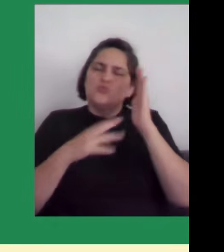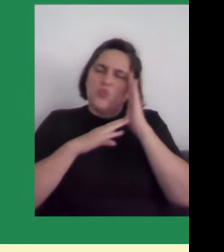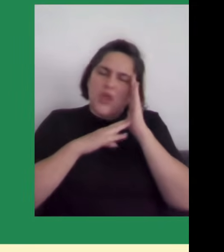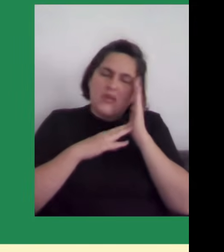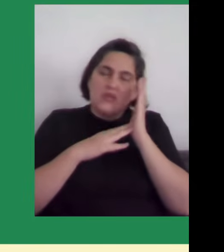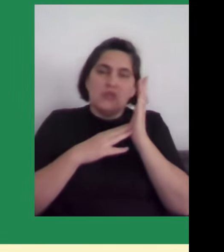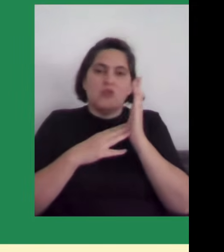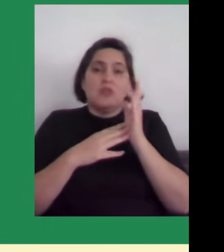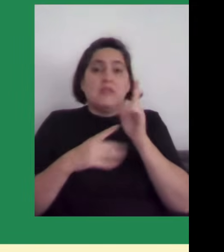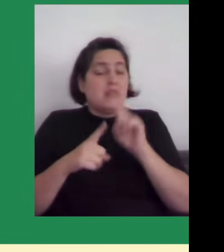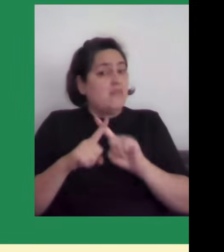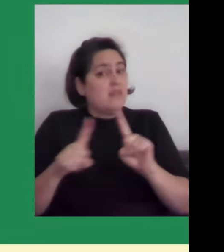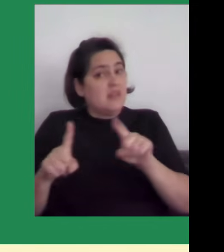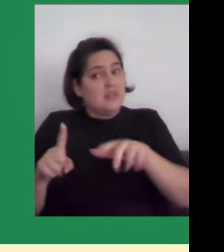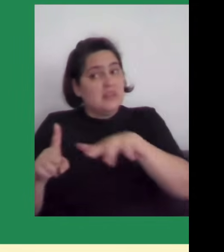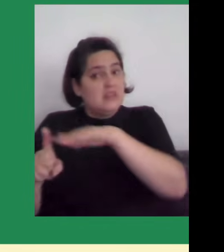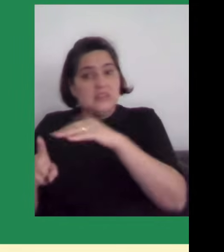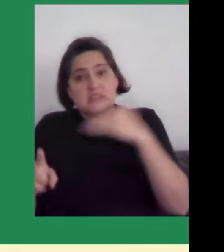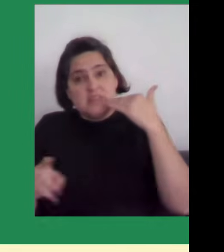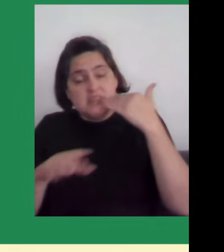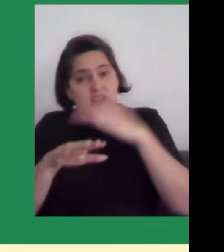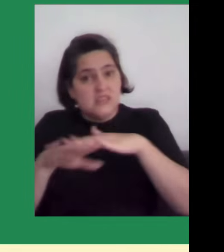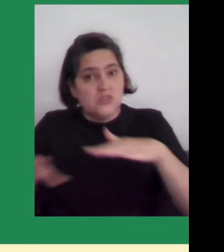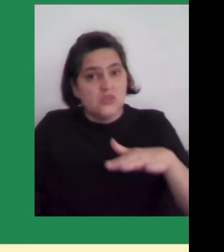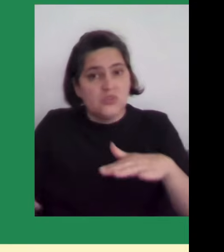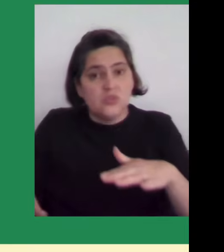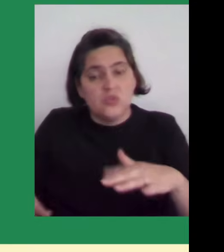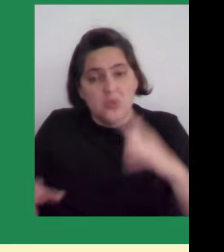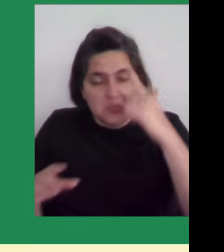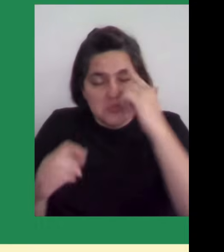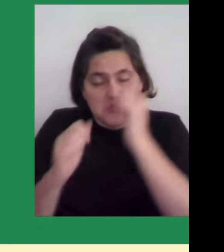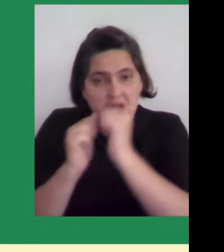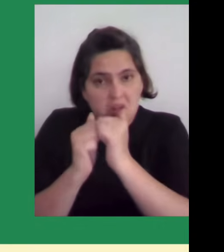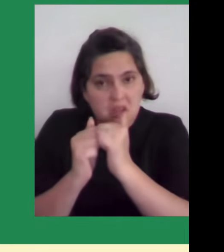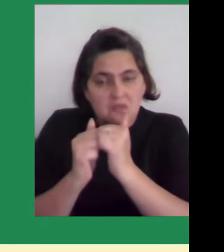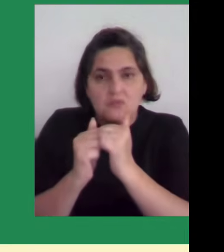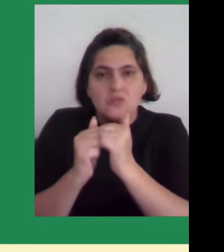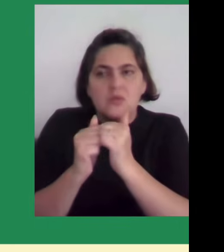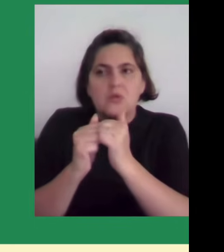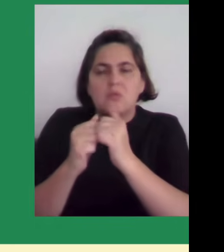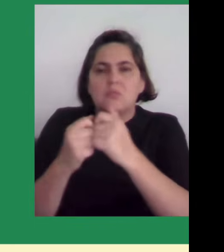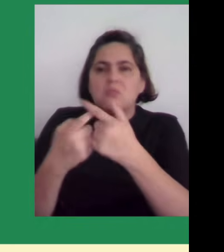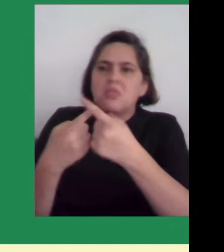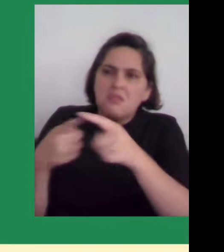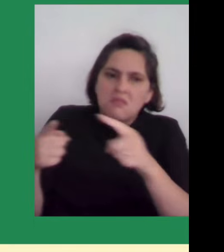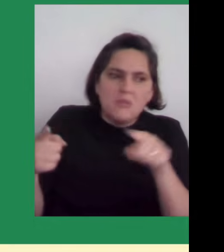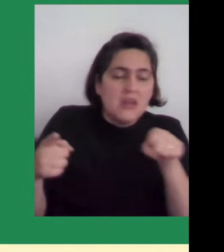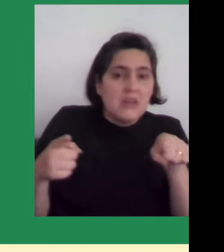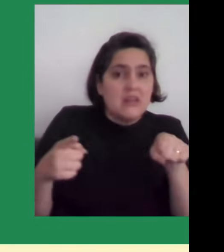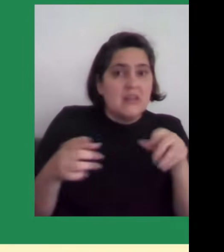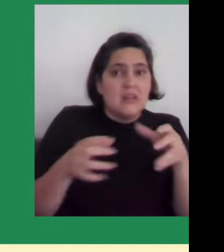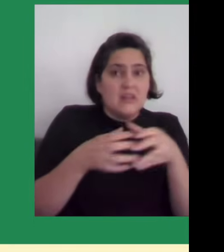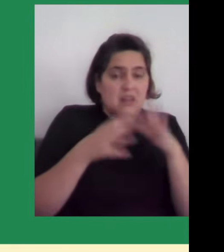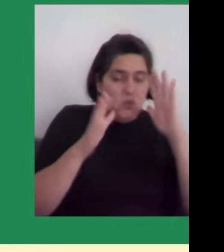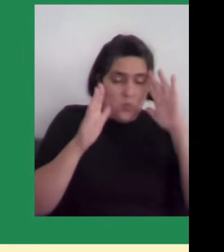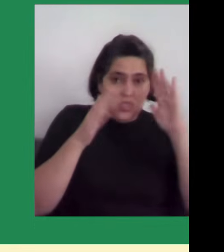niños neurotípicos. Por eso es una concurrencia mucho más frecuente los trastornos del sueño que están